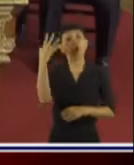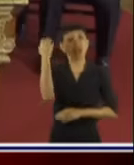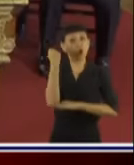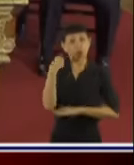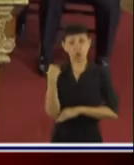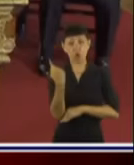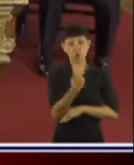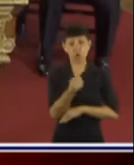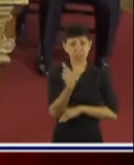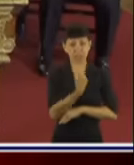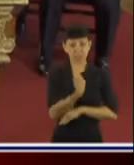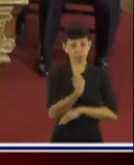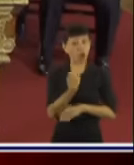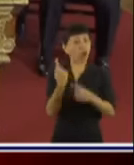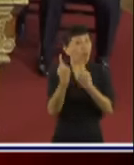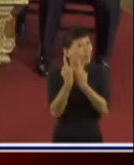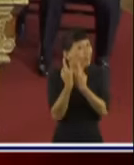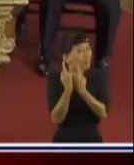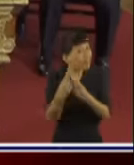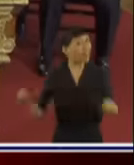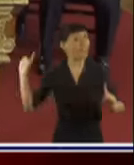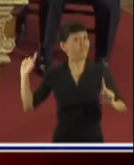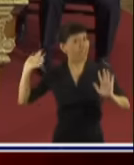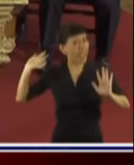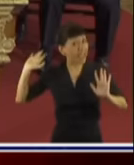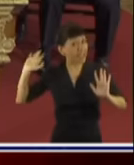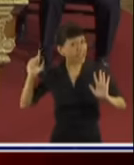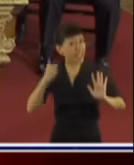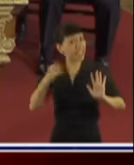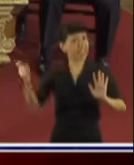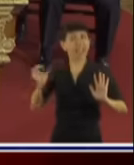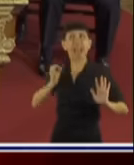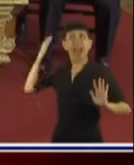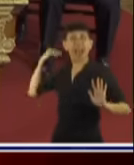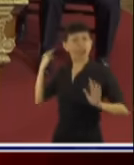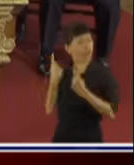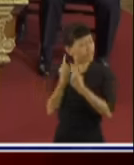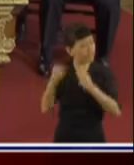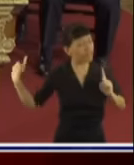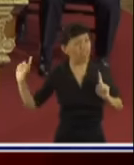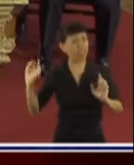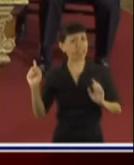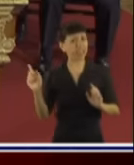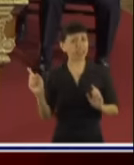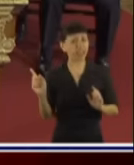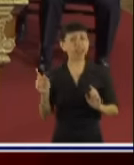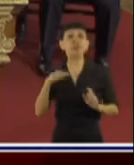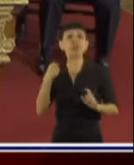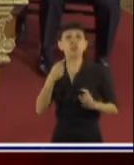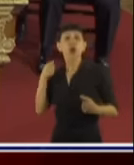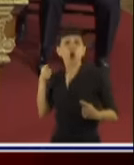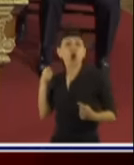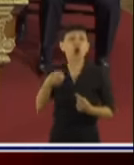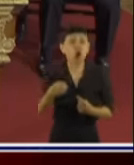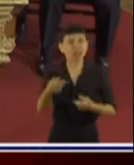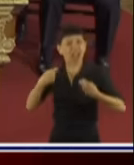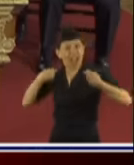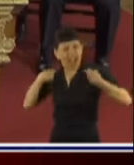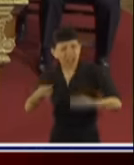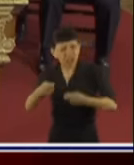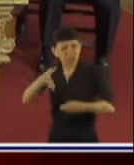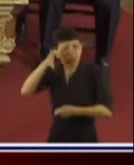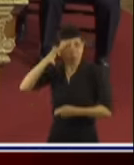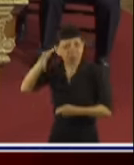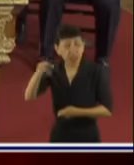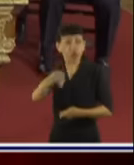es la forma, que es el DNU, no haber ido al Congreso a pedir una ley de facultades delegadas